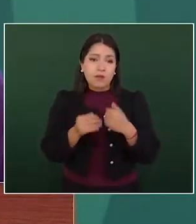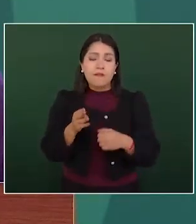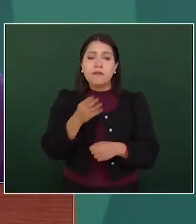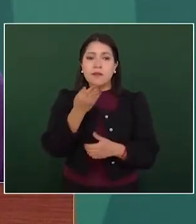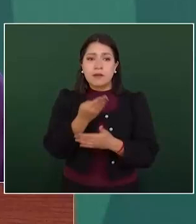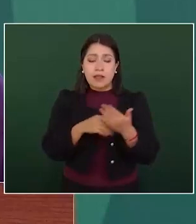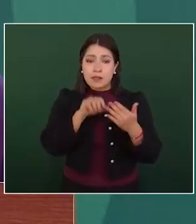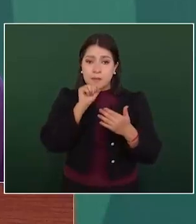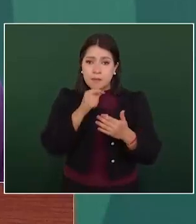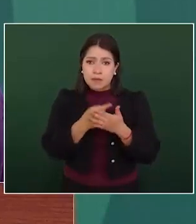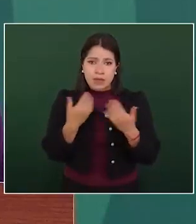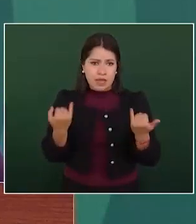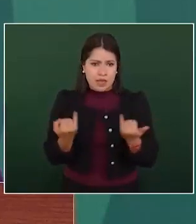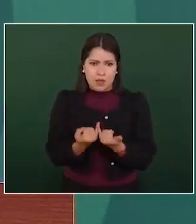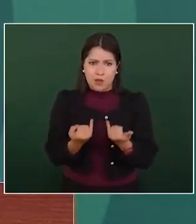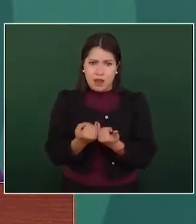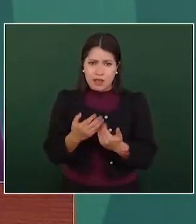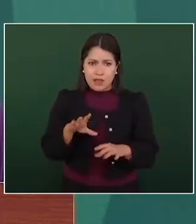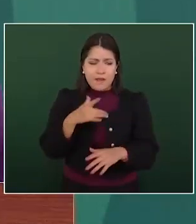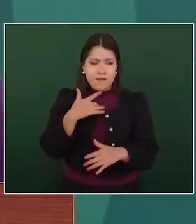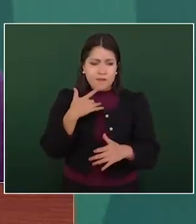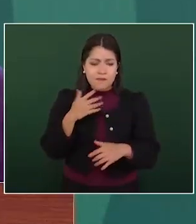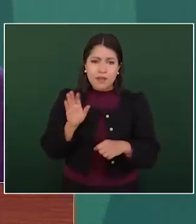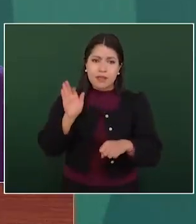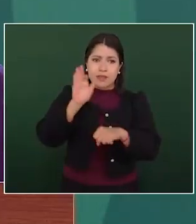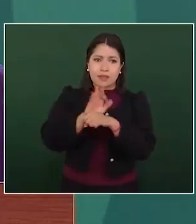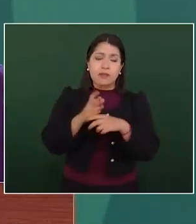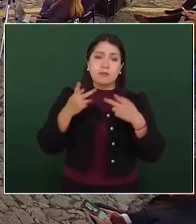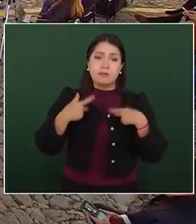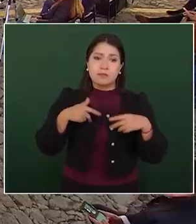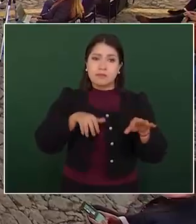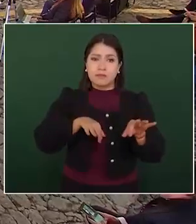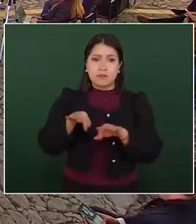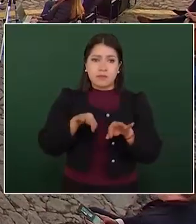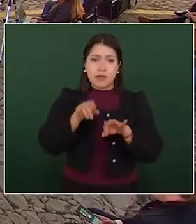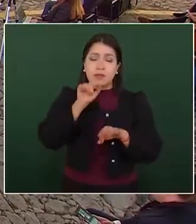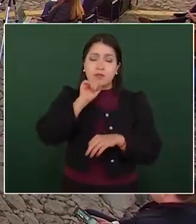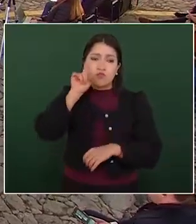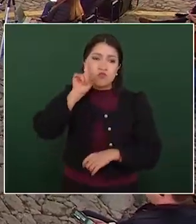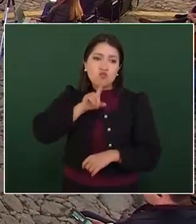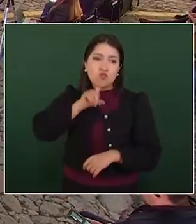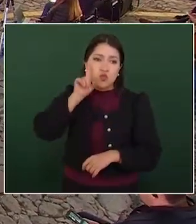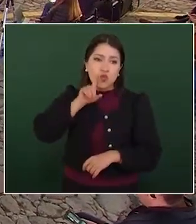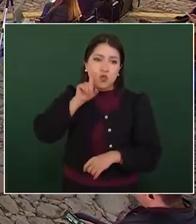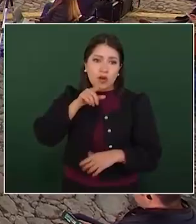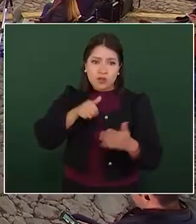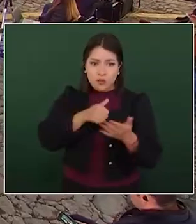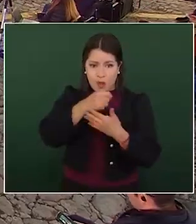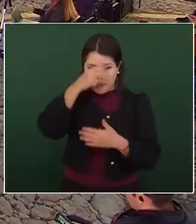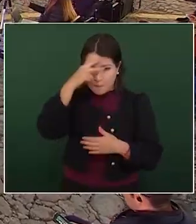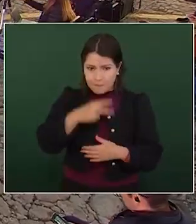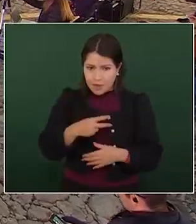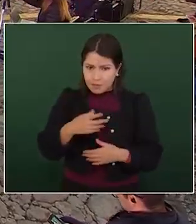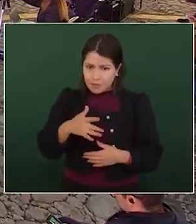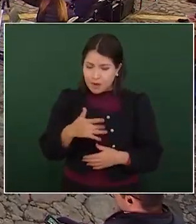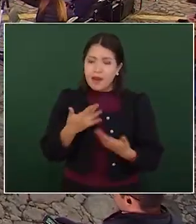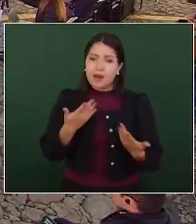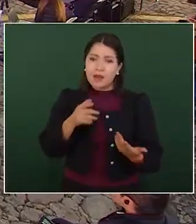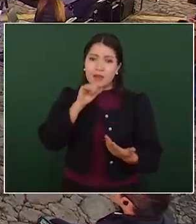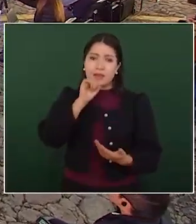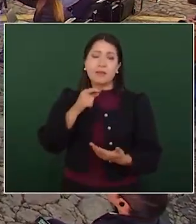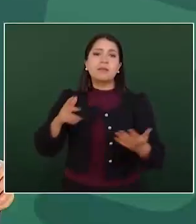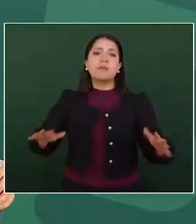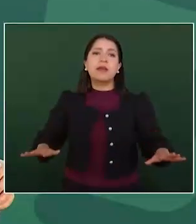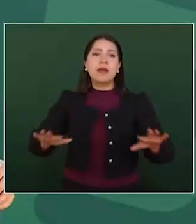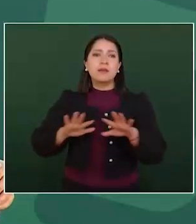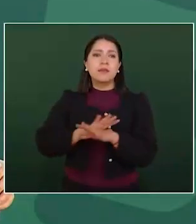con la misma pasión que defendía a los trabajadores, la mujer chilanga con alma guerrerense que convirtió